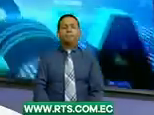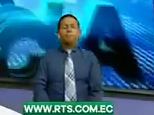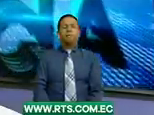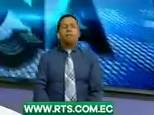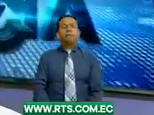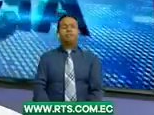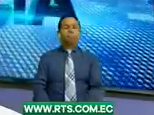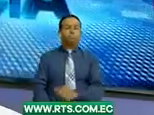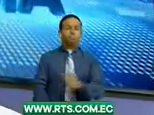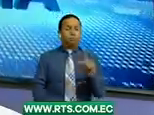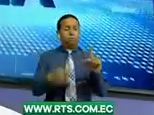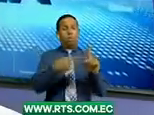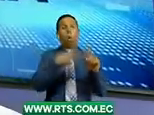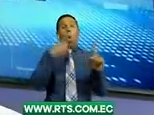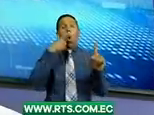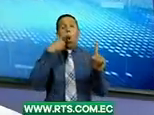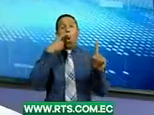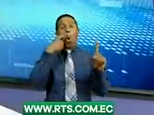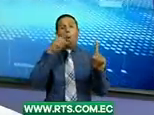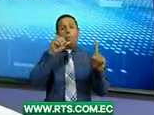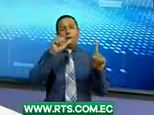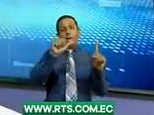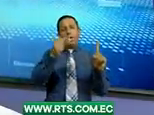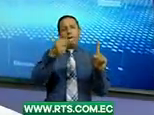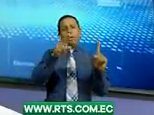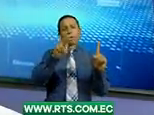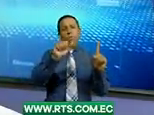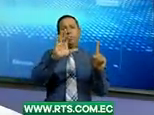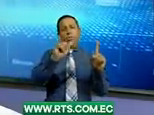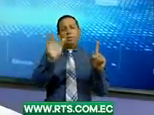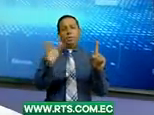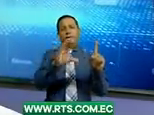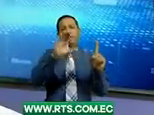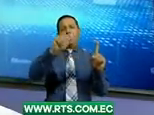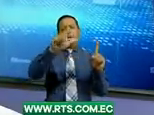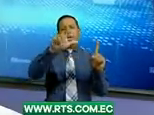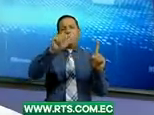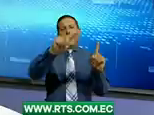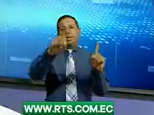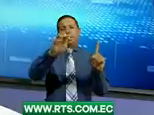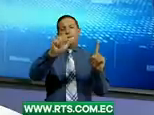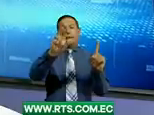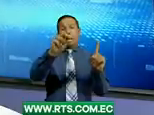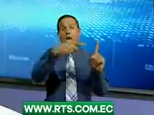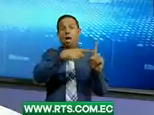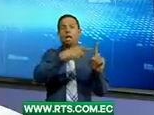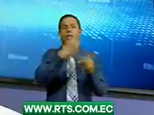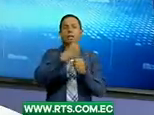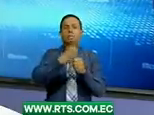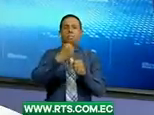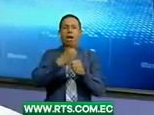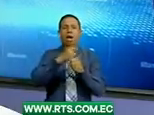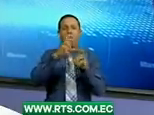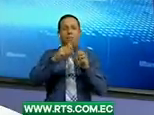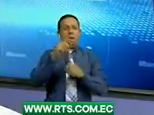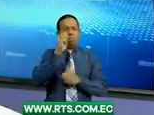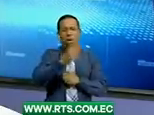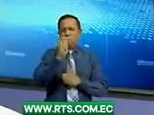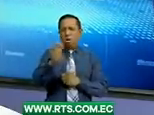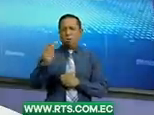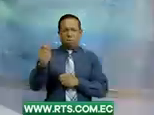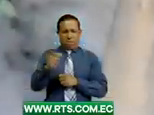Agustín Calazacón, conocido por Neo Chamán Sáchila, quiere preservar el conocimiento milenario de su nacionalidad.